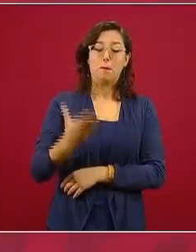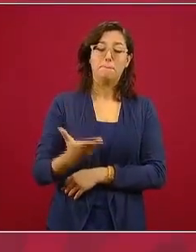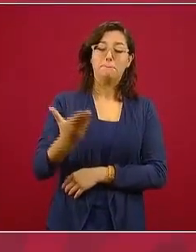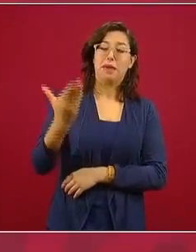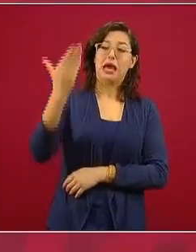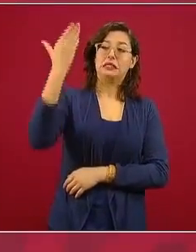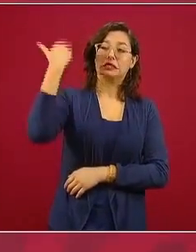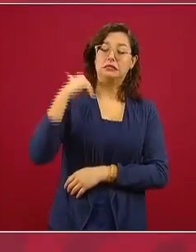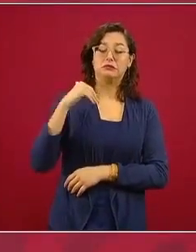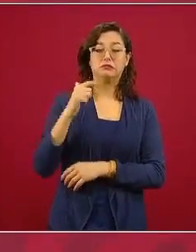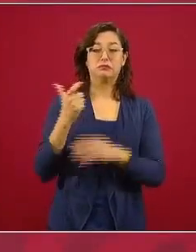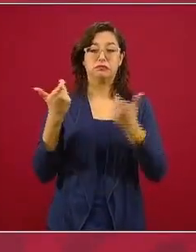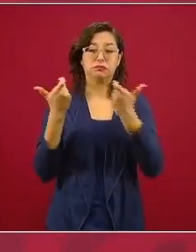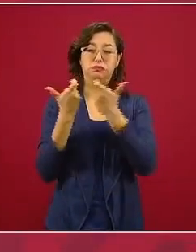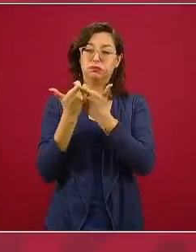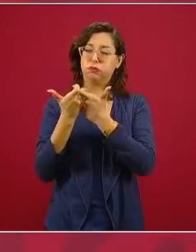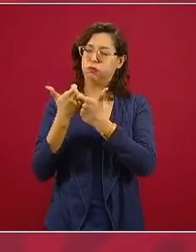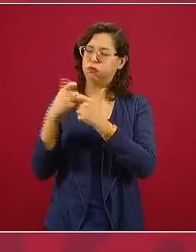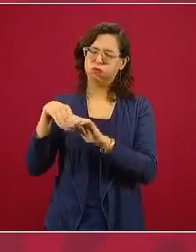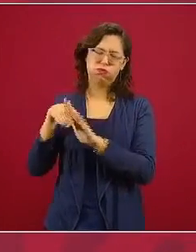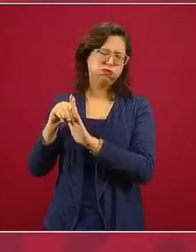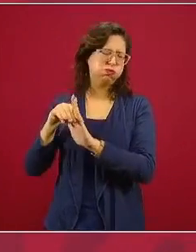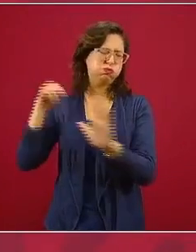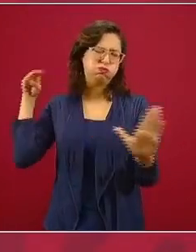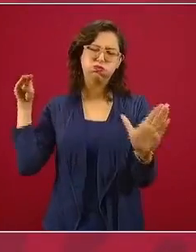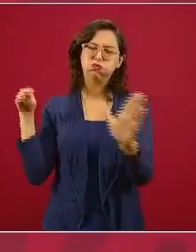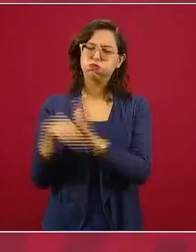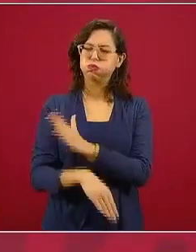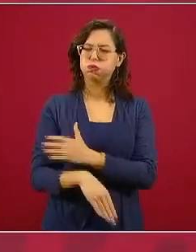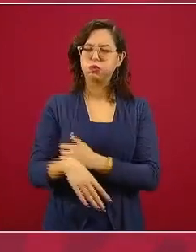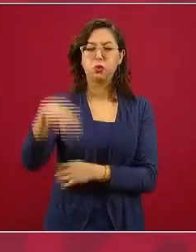no se enfrentaba